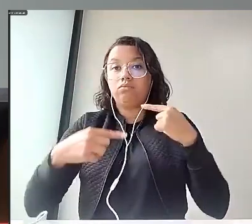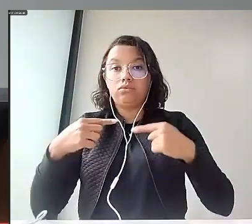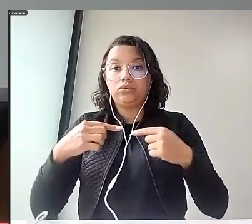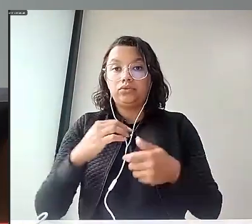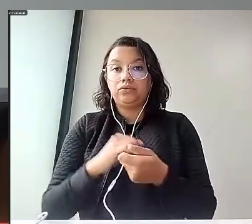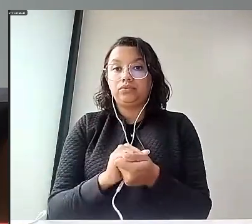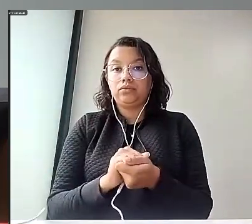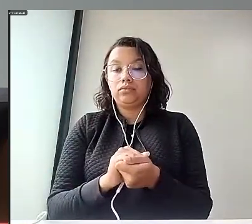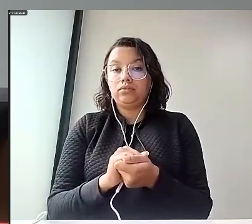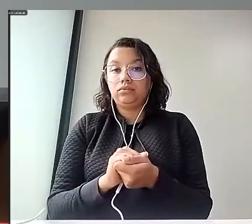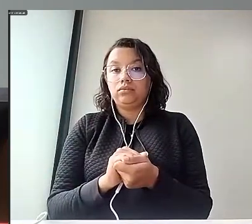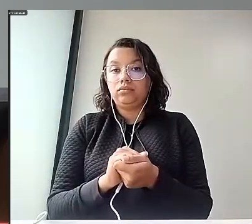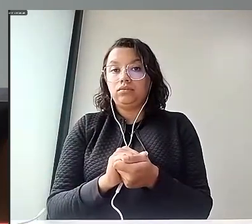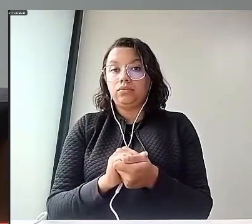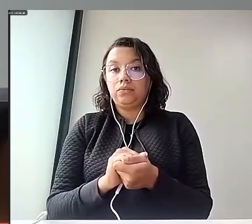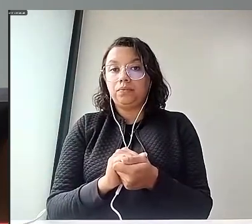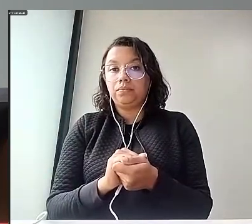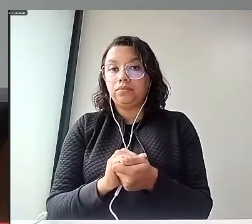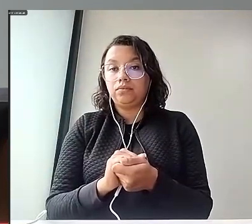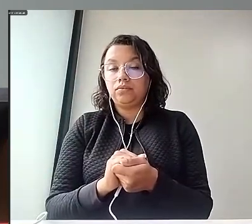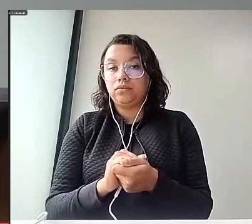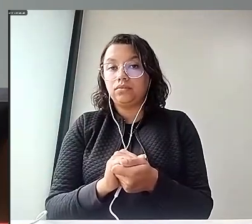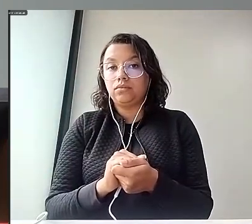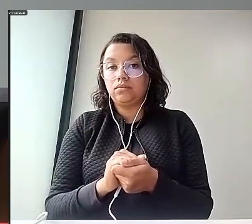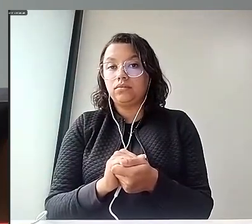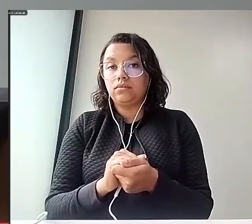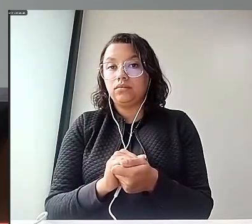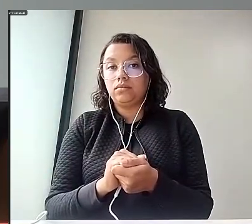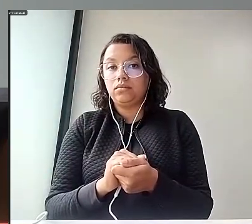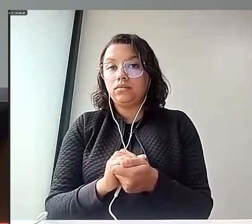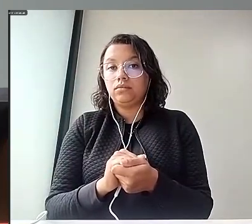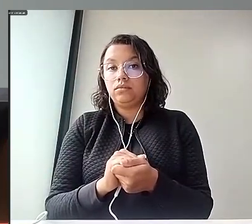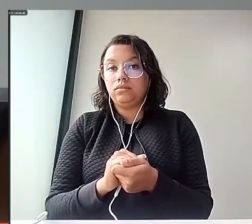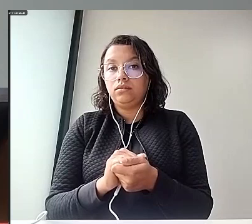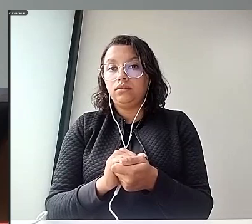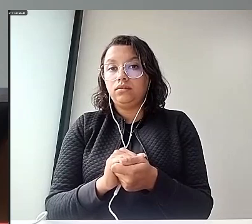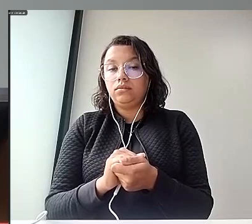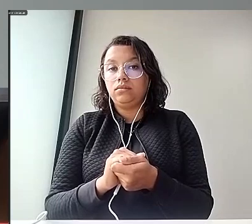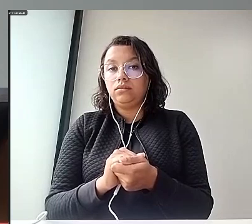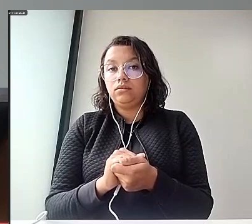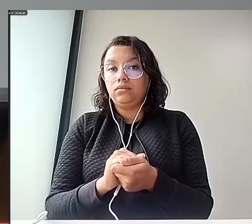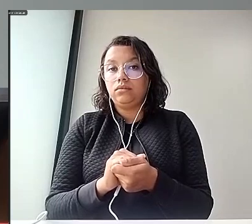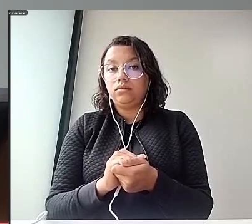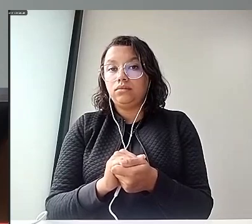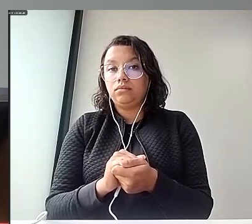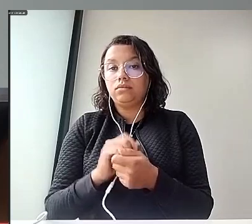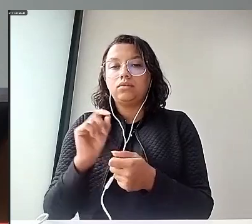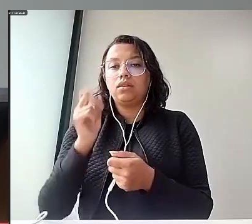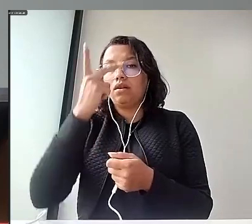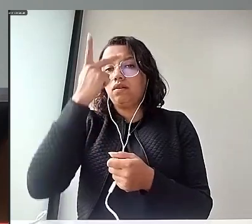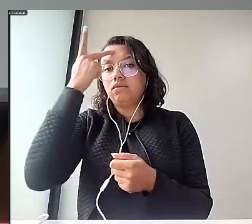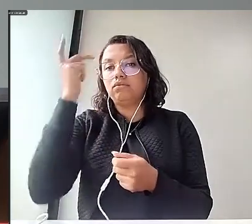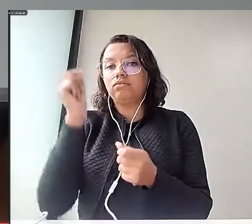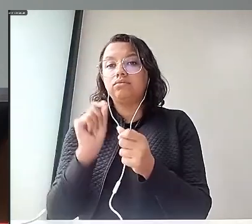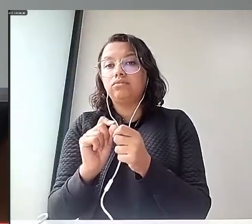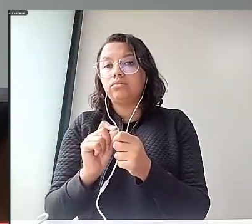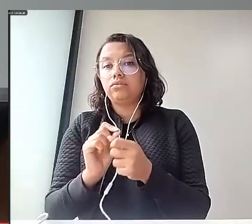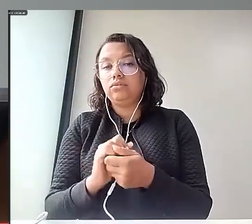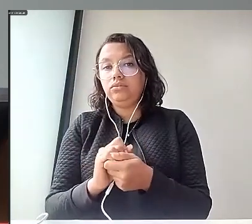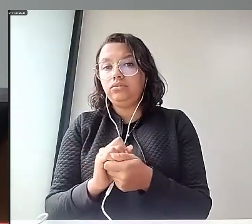más solidificado en nuestra cultura. ¿Y qué sucede hoy? ¿Cuál